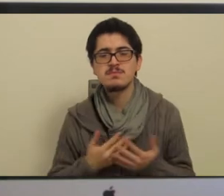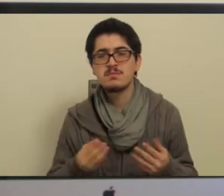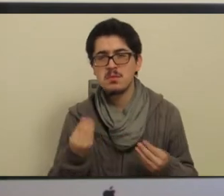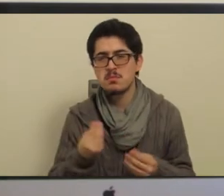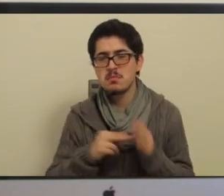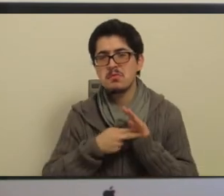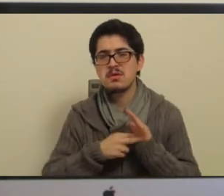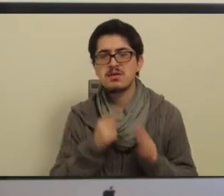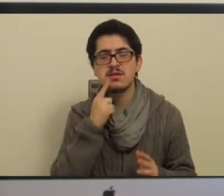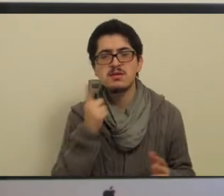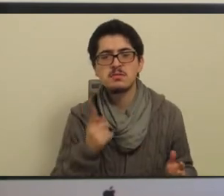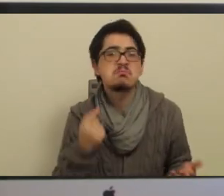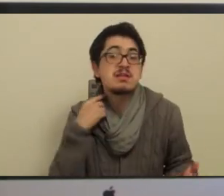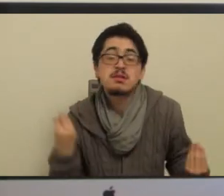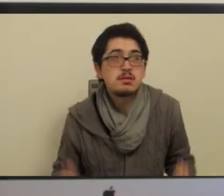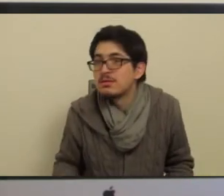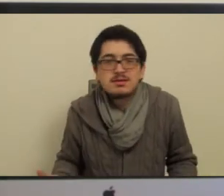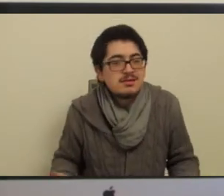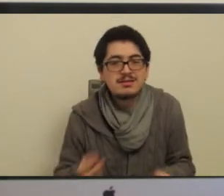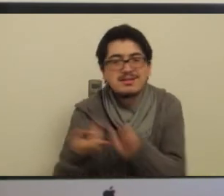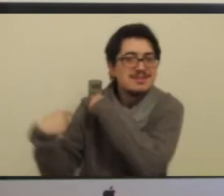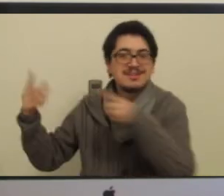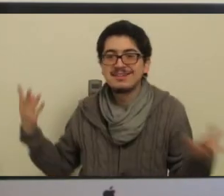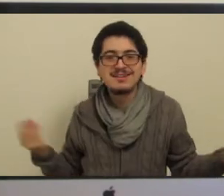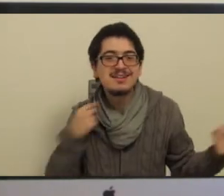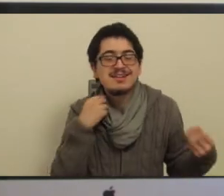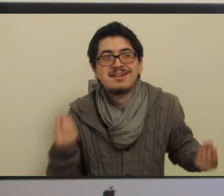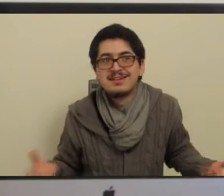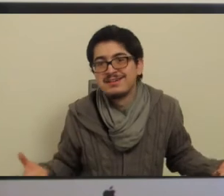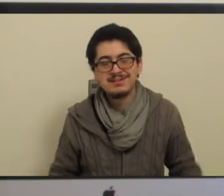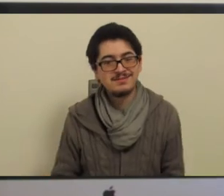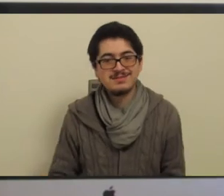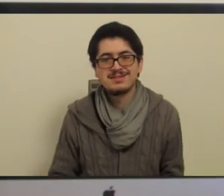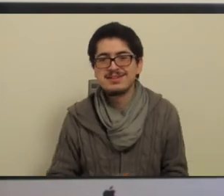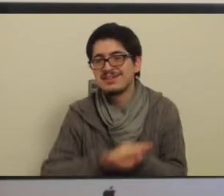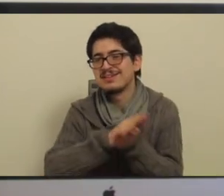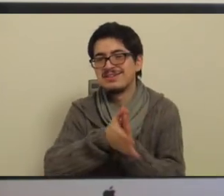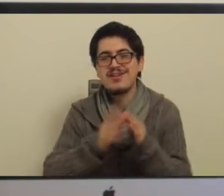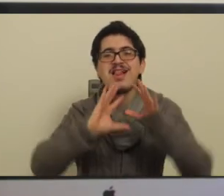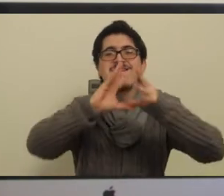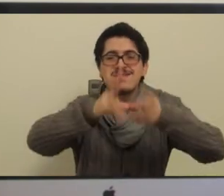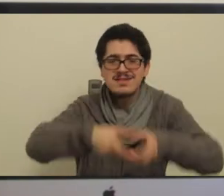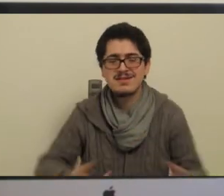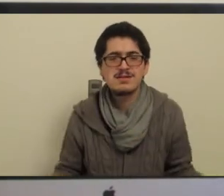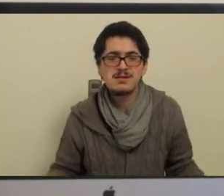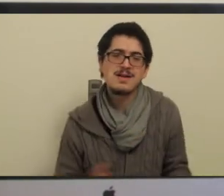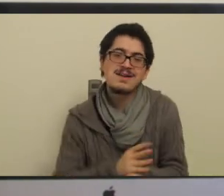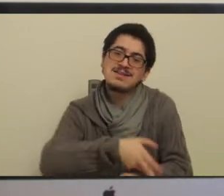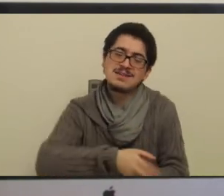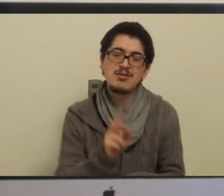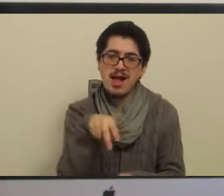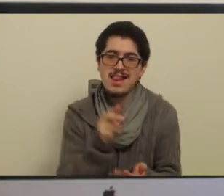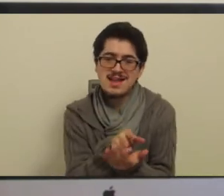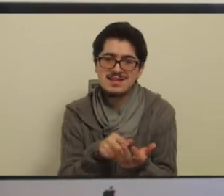algún terrible problema que tiene. ¿Qué será? ¿Qué pasará con la historia de Simón Opio? ¿Qué pasará con la Nana Reja y toda la familia Morales? Bueno,